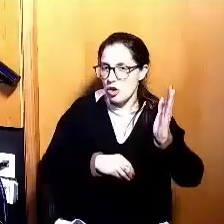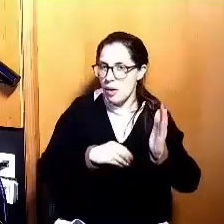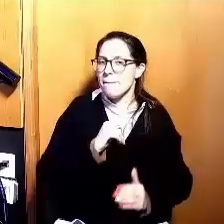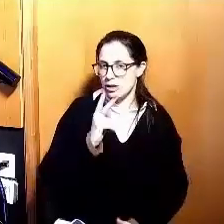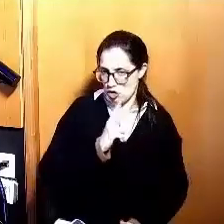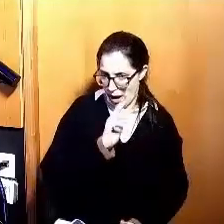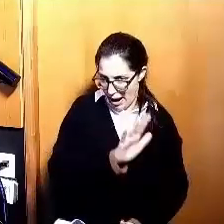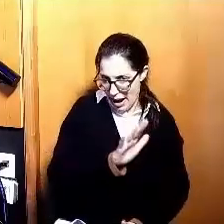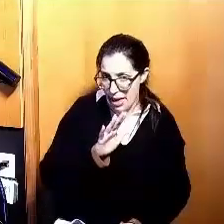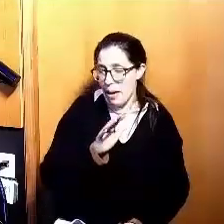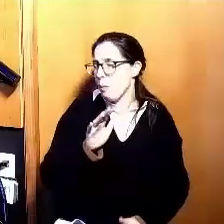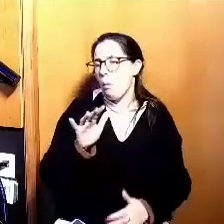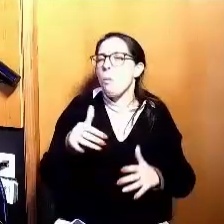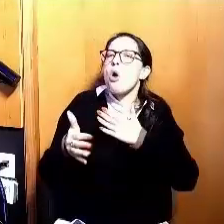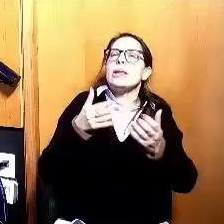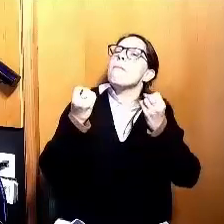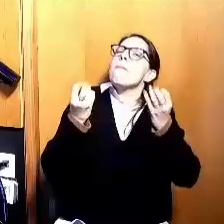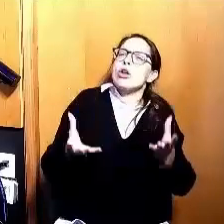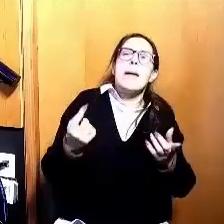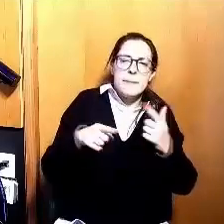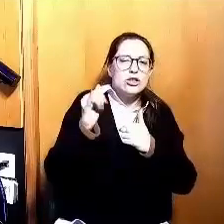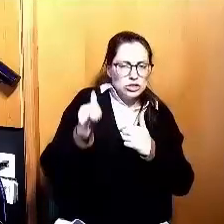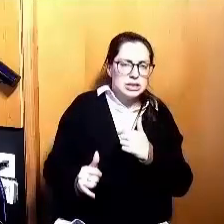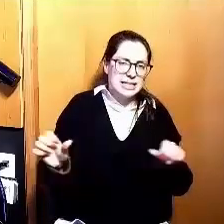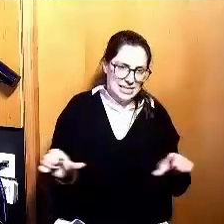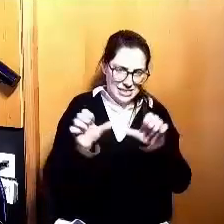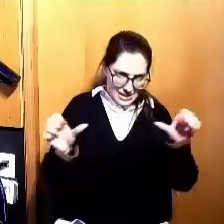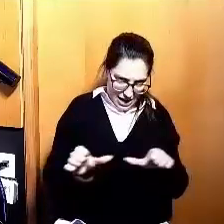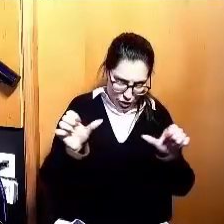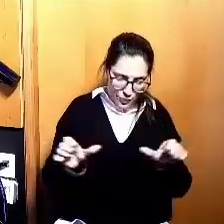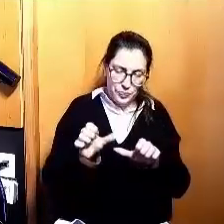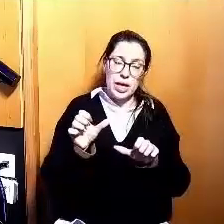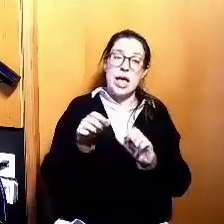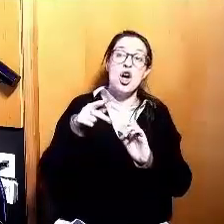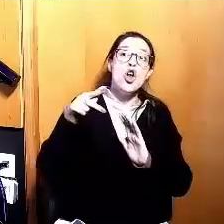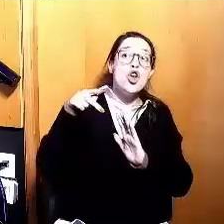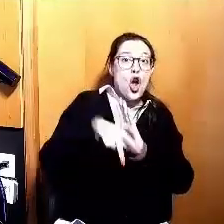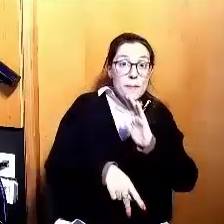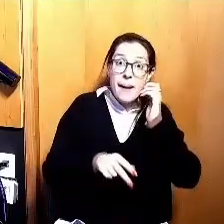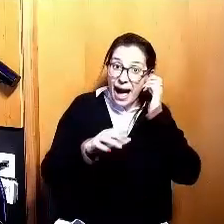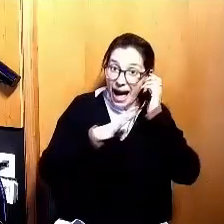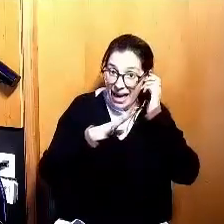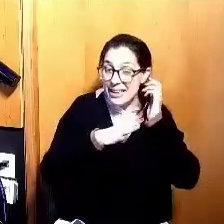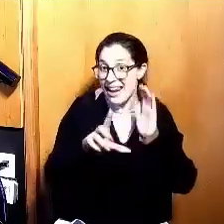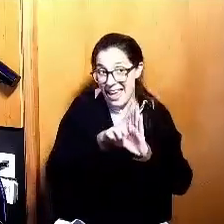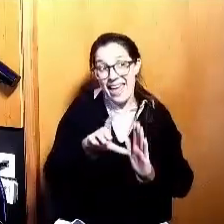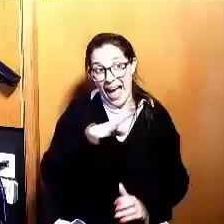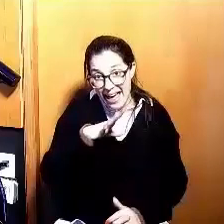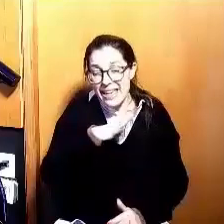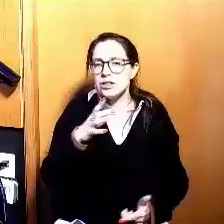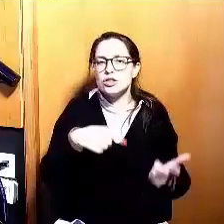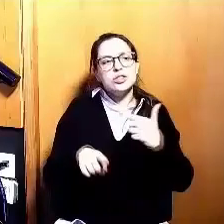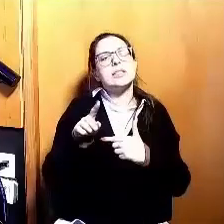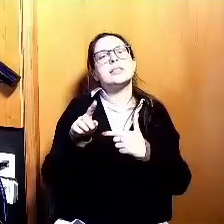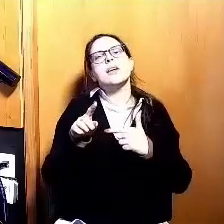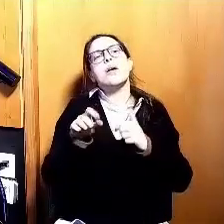lo han hecho, y luego se han puesto a ver que no tienen la institución, pero ya con la norma pues es más, digamos, hay más asidero para